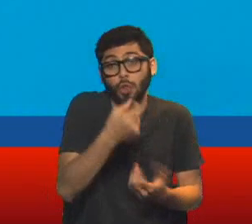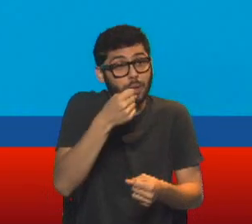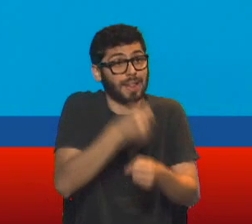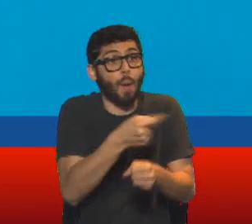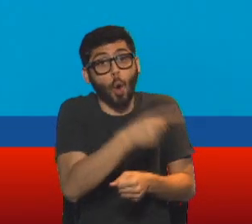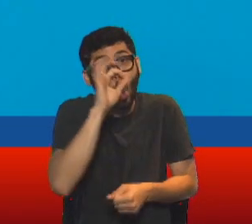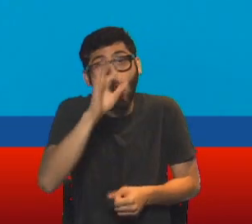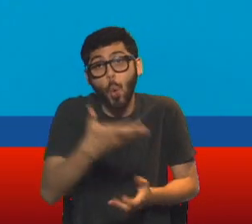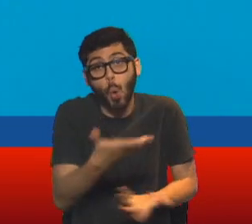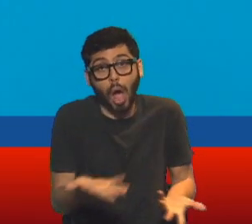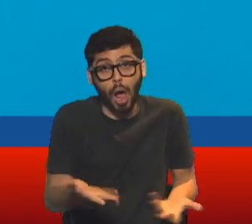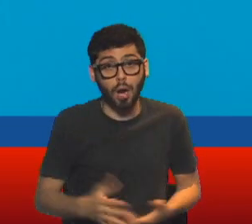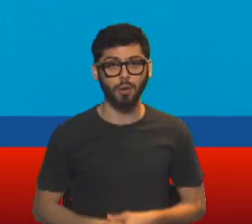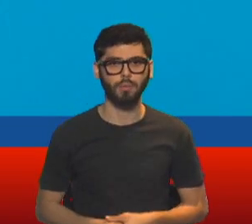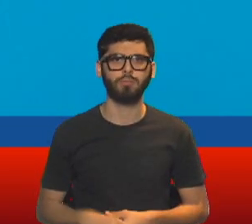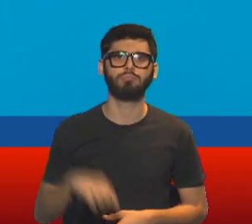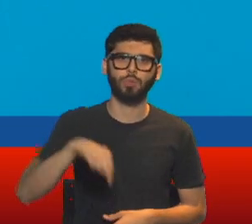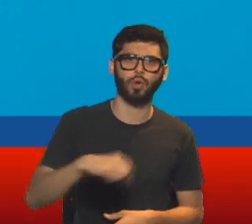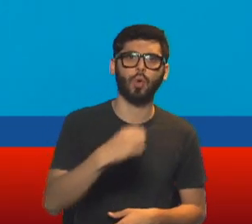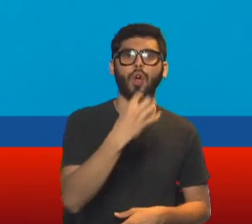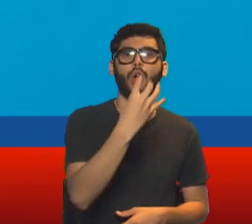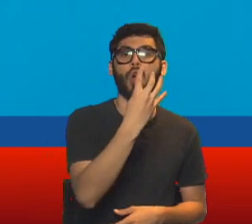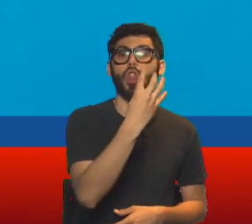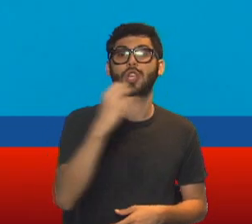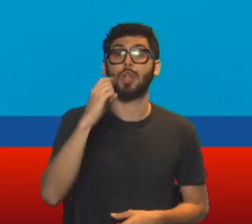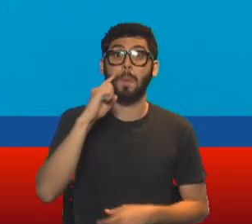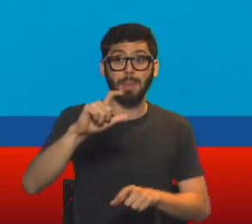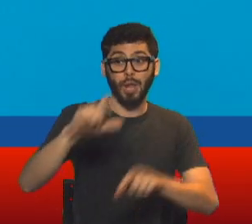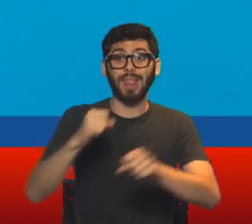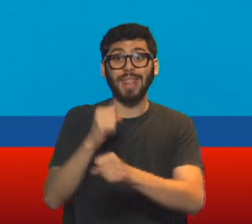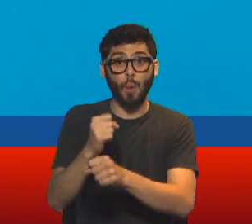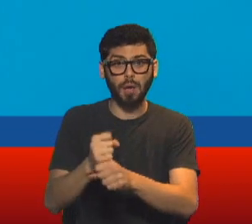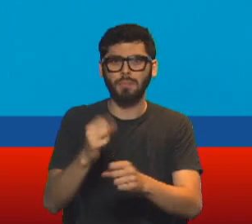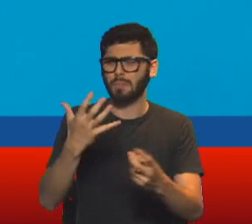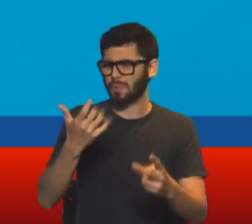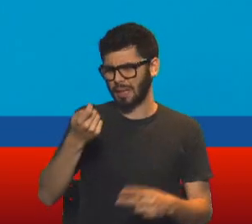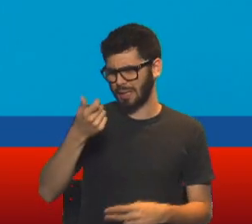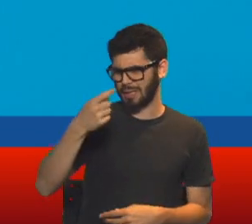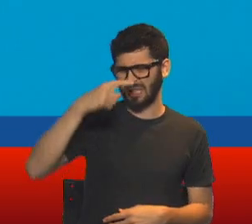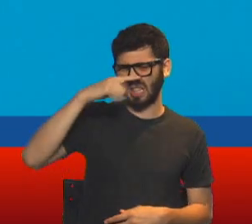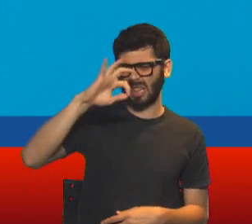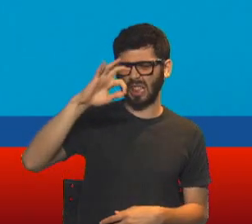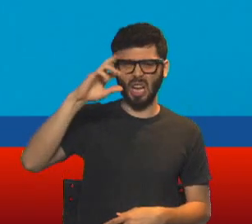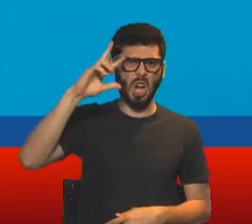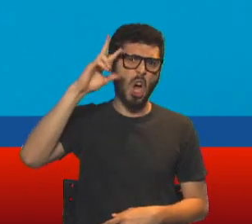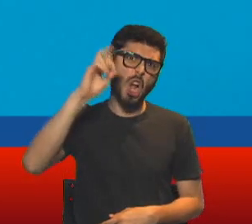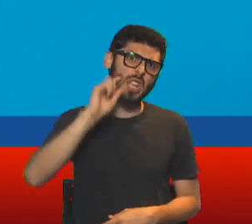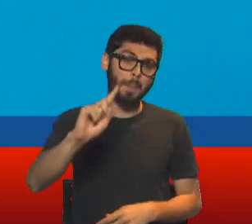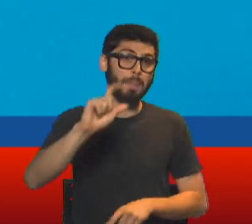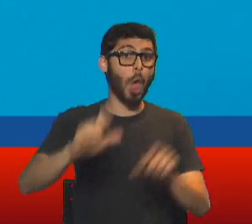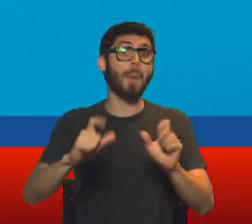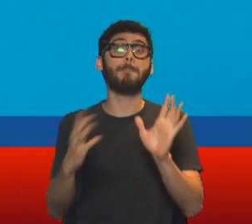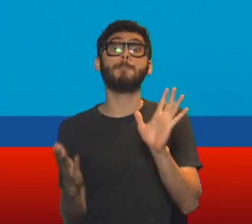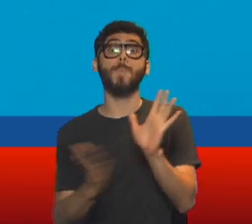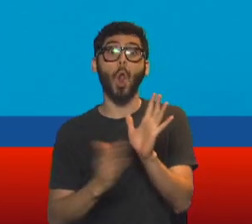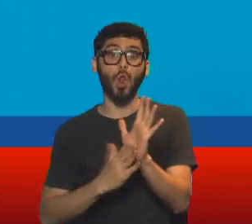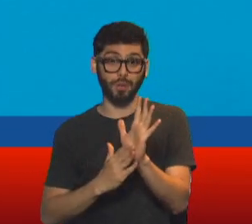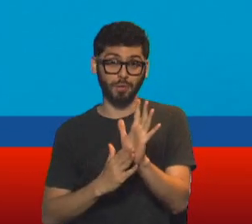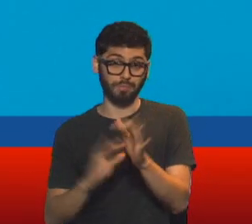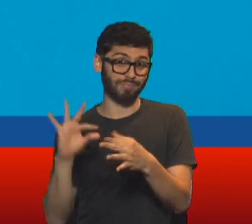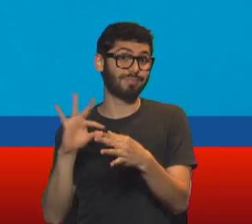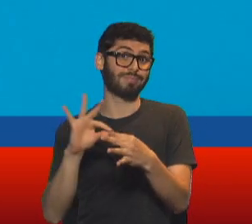buena señal y es una de las 3 cabezas del poder que emana de la Constitución. Macri lo criticó mucho a Rosati en la última